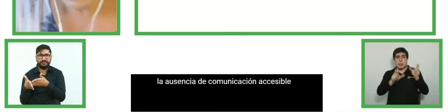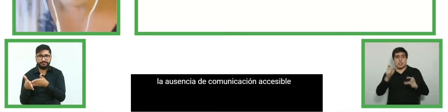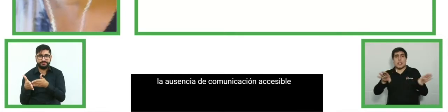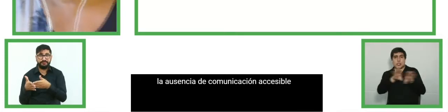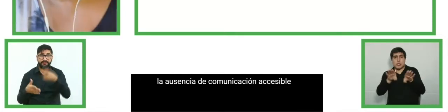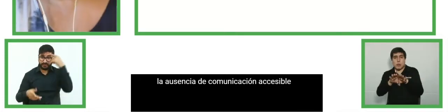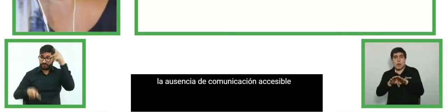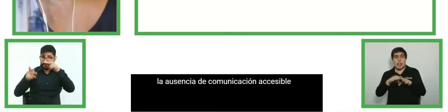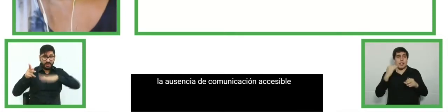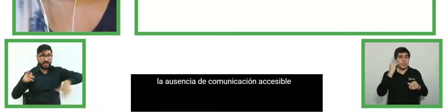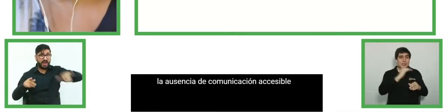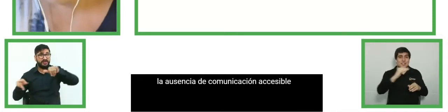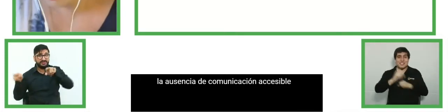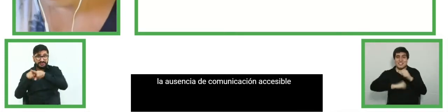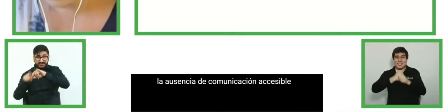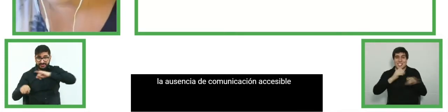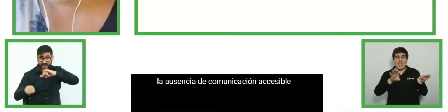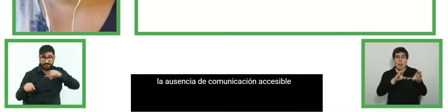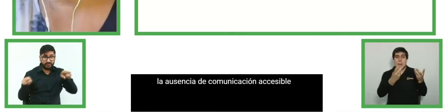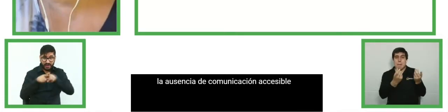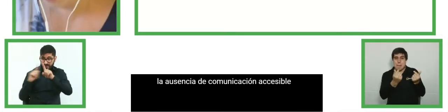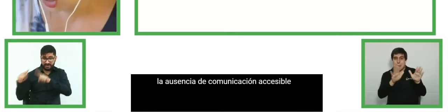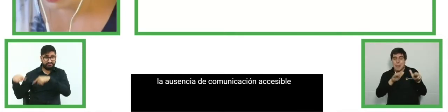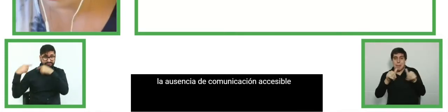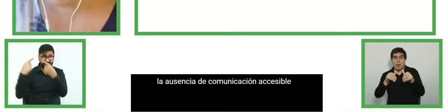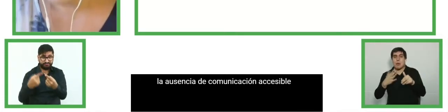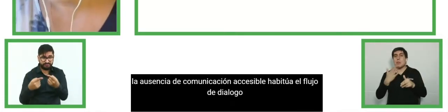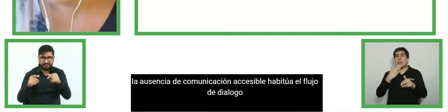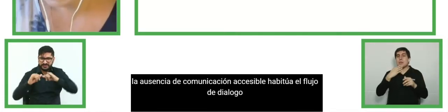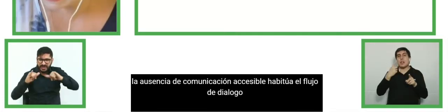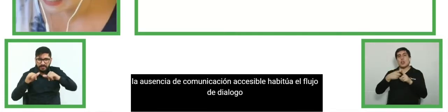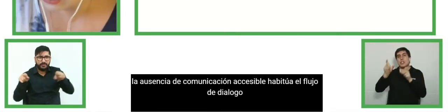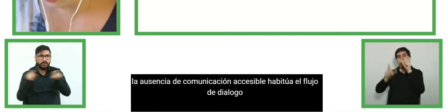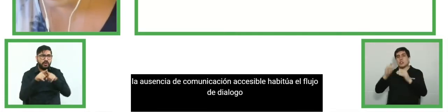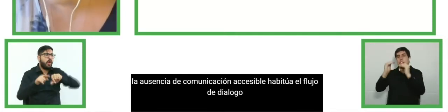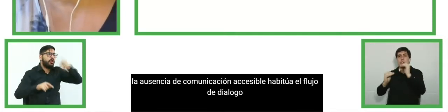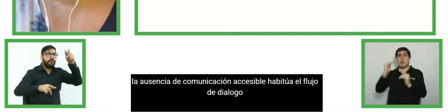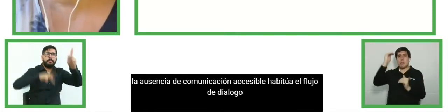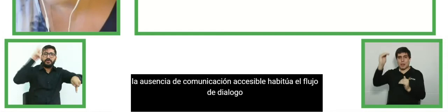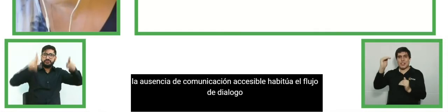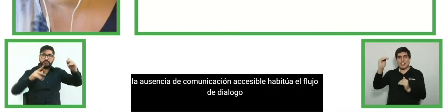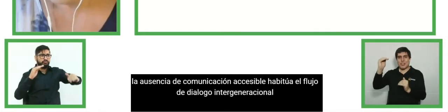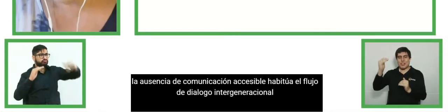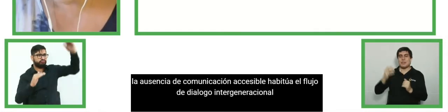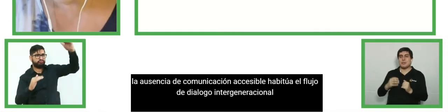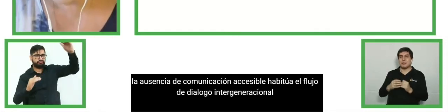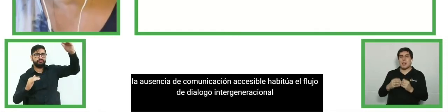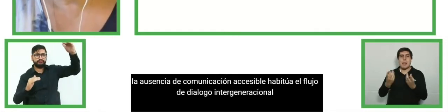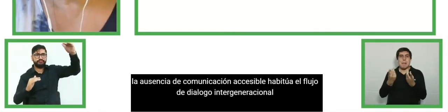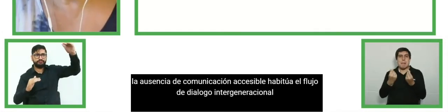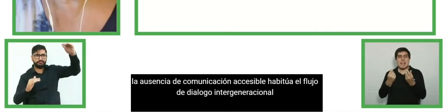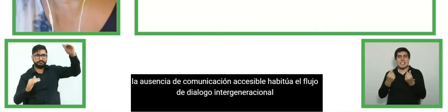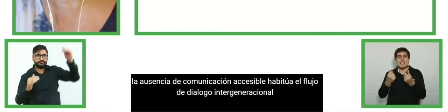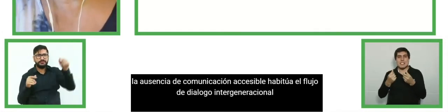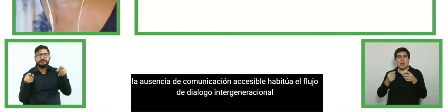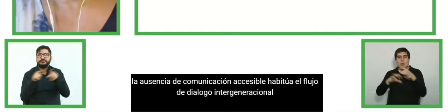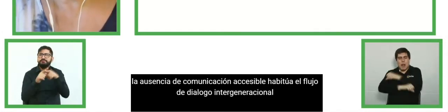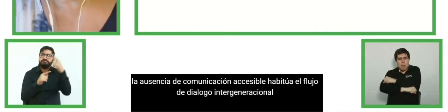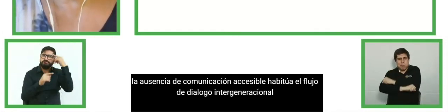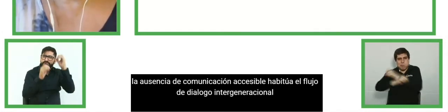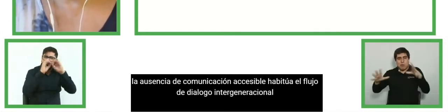intergeneracional. Es como si fuera una bomba que explota de adentro hacia afuera, alcanzando a